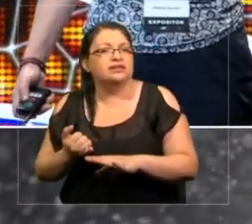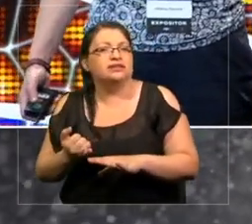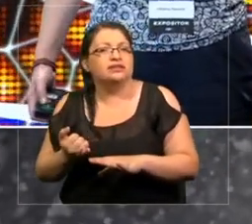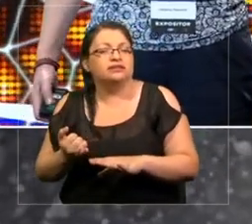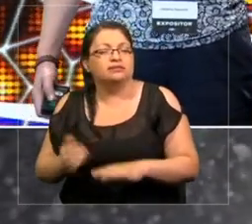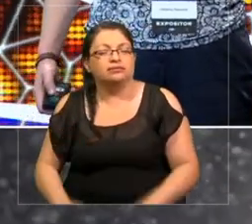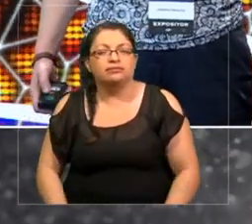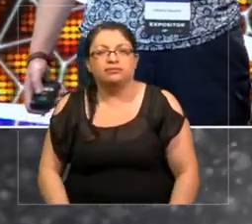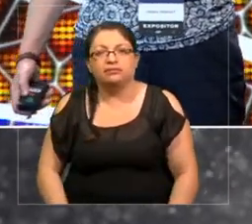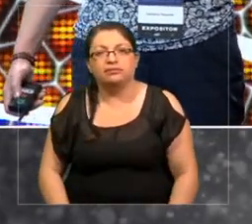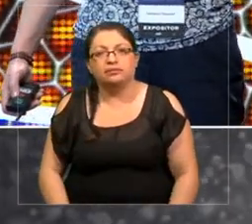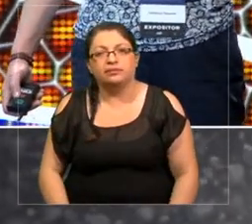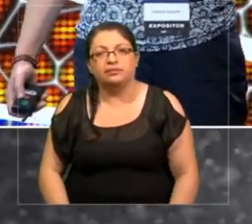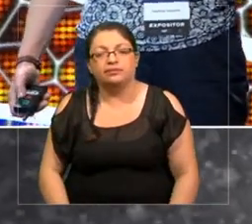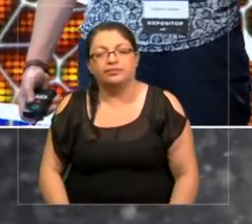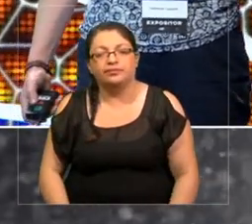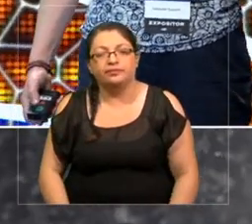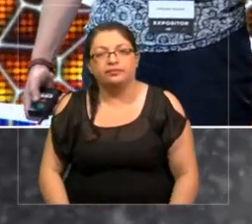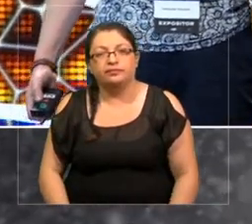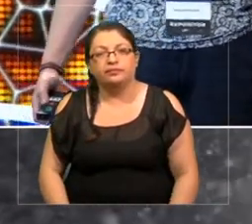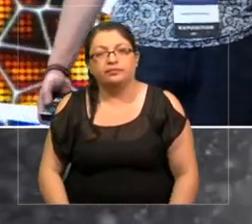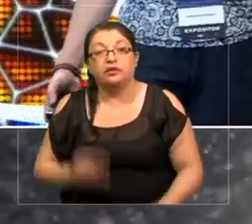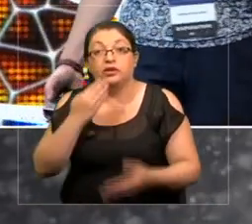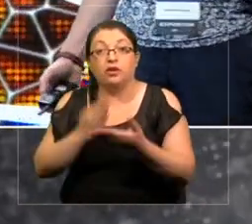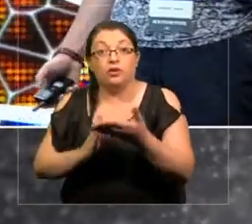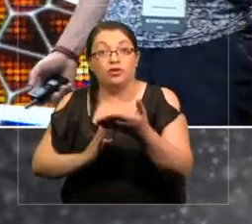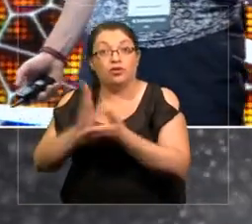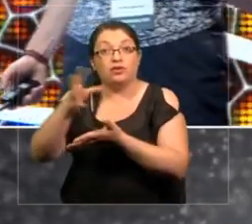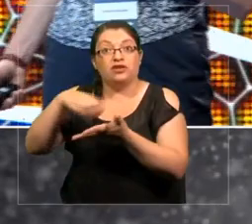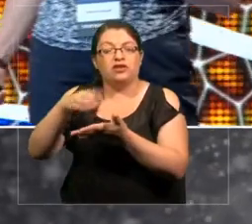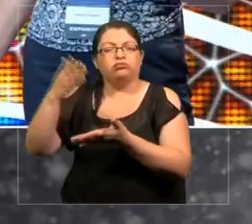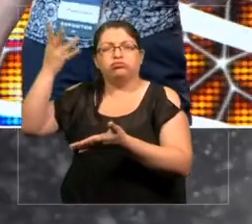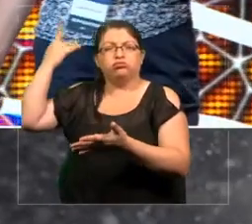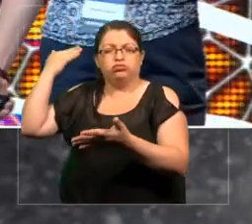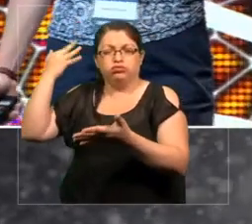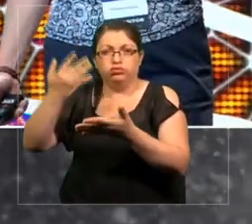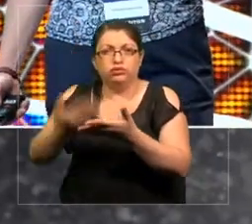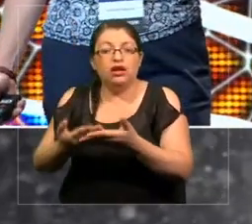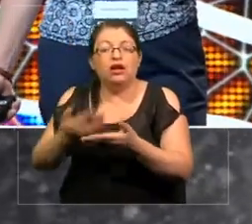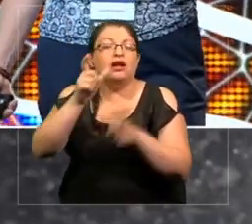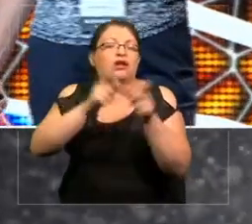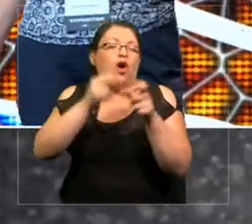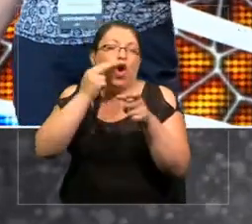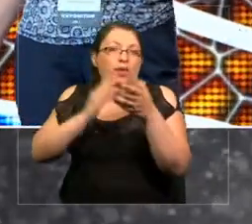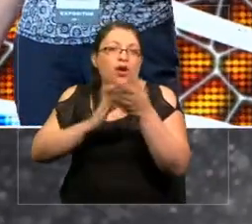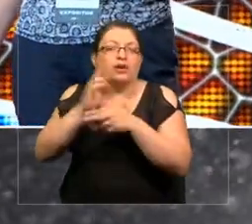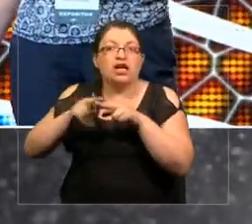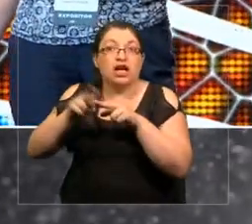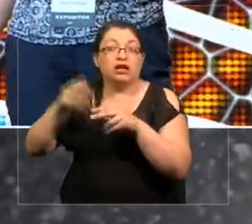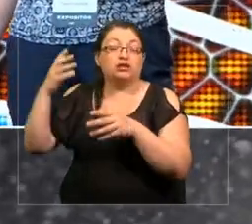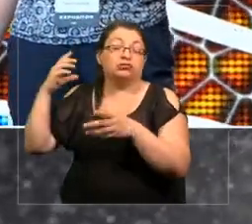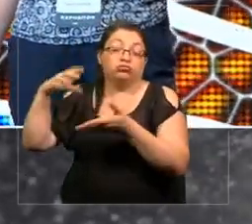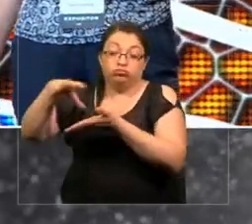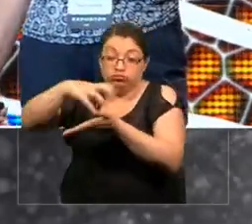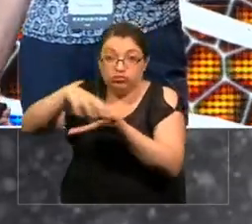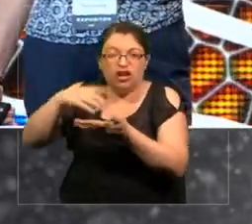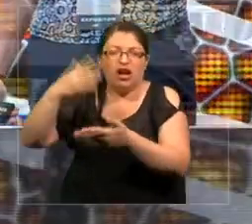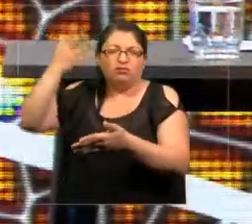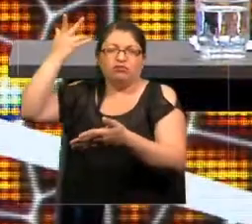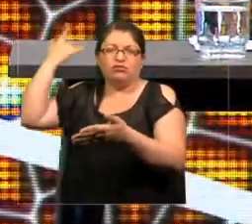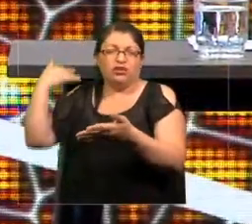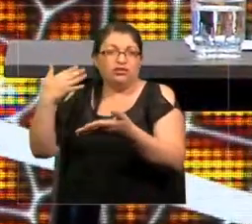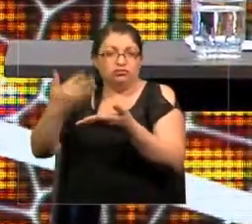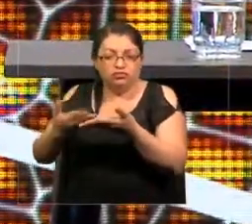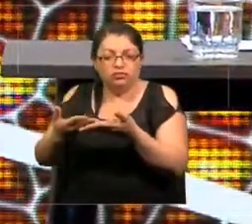desde que existen las ciudades desde que los hombres crearon ciudades es decir espacios